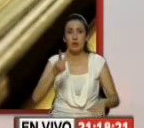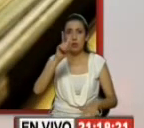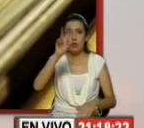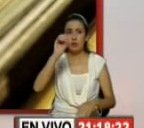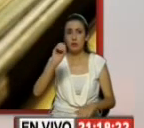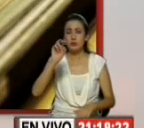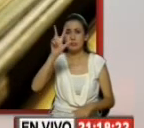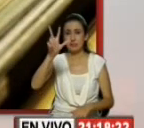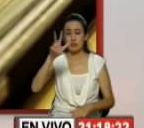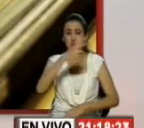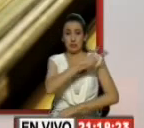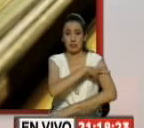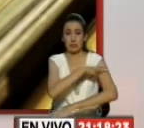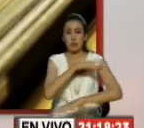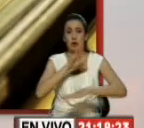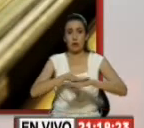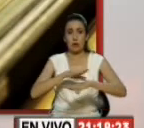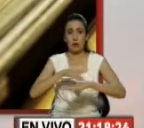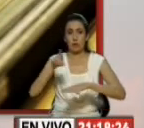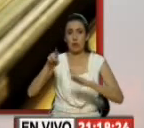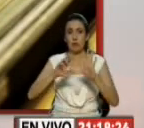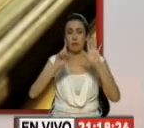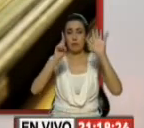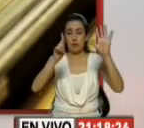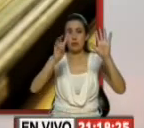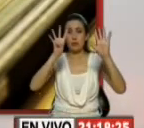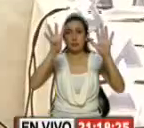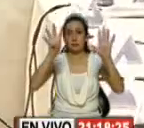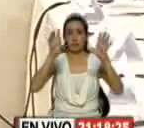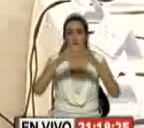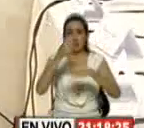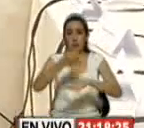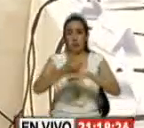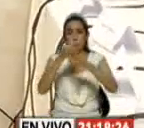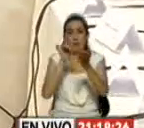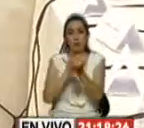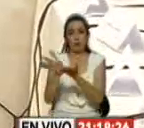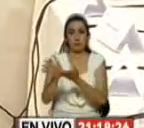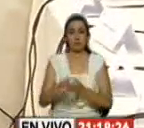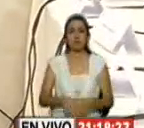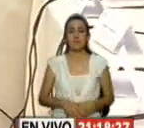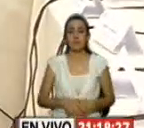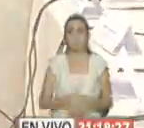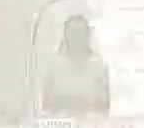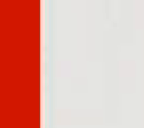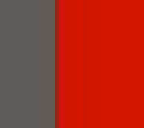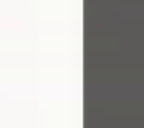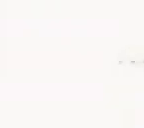sido procesados y 69 autoridades fueron destituidas. Alexis Moncayo, Telediario.